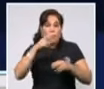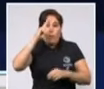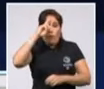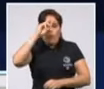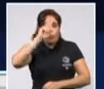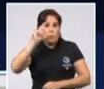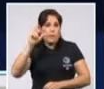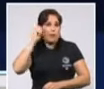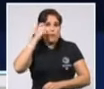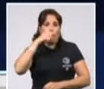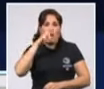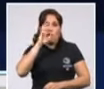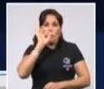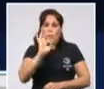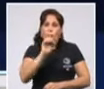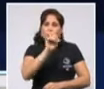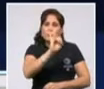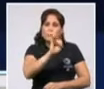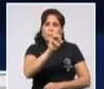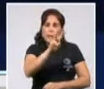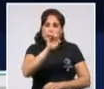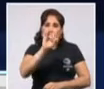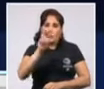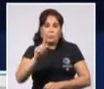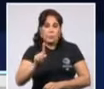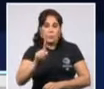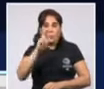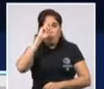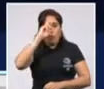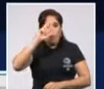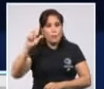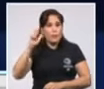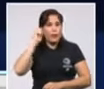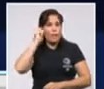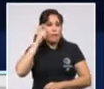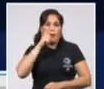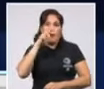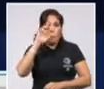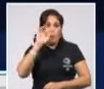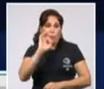Fajardo, 371, el Hospital Fructuoso Rodríguez,